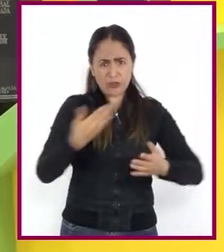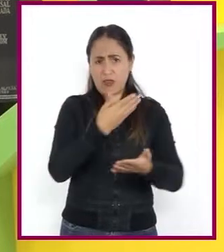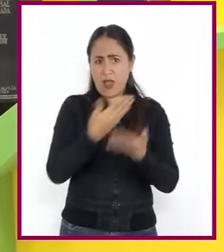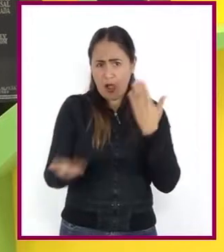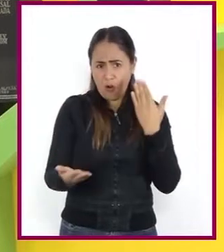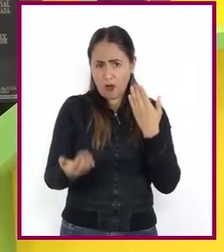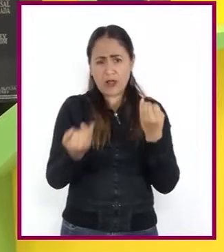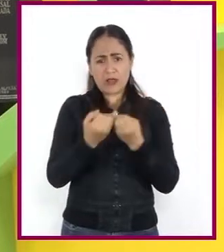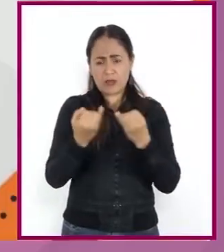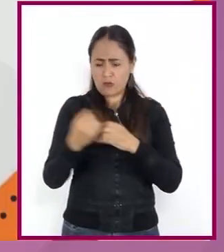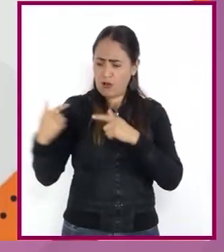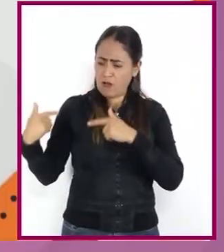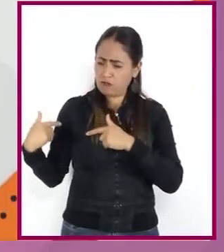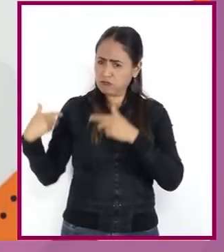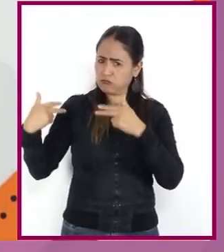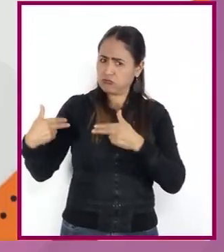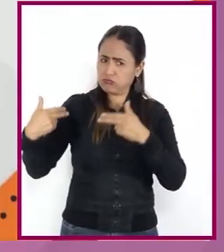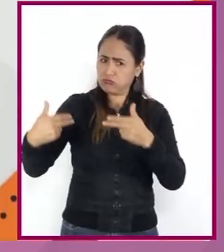su legado histórico?